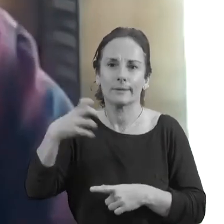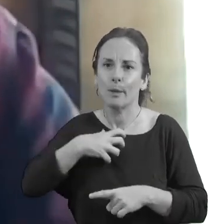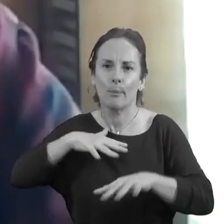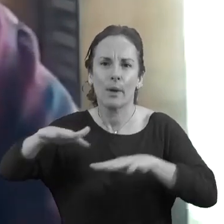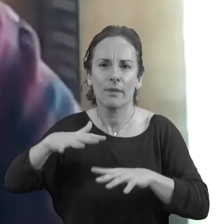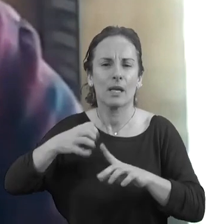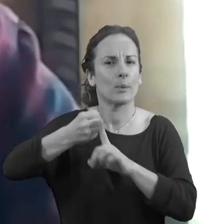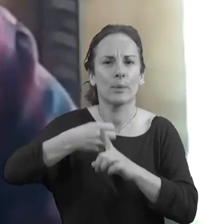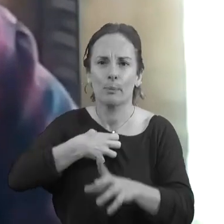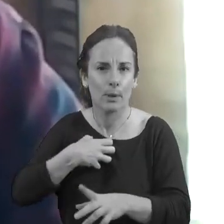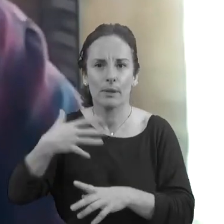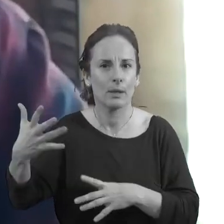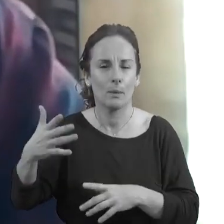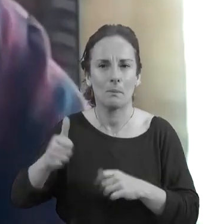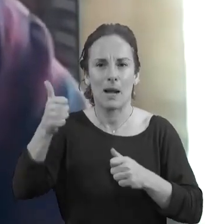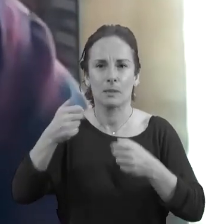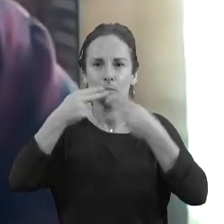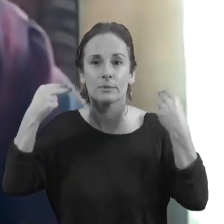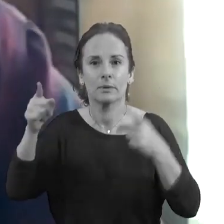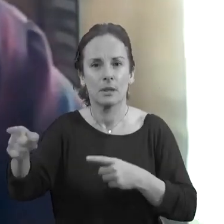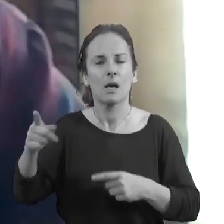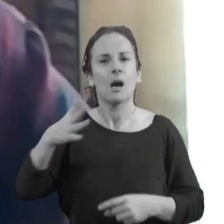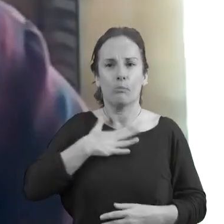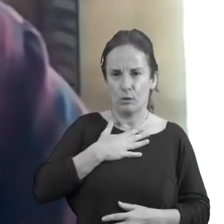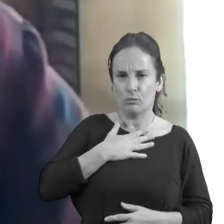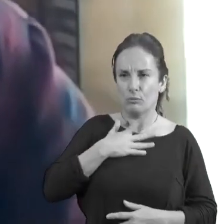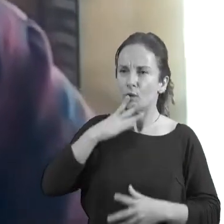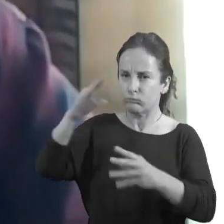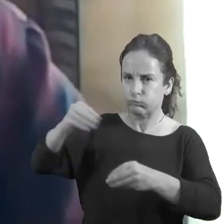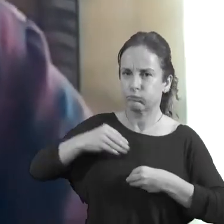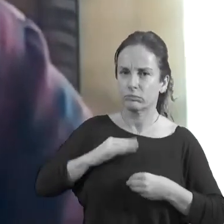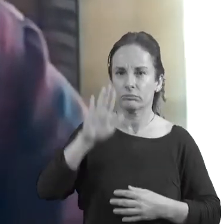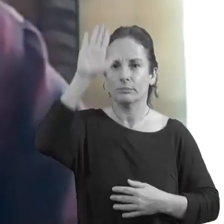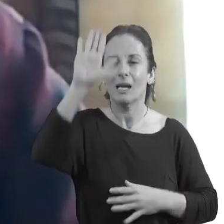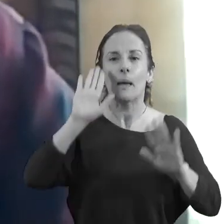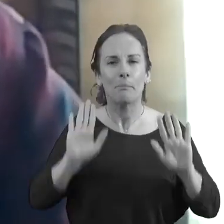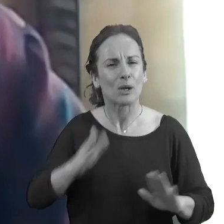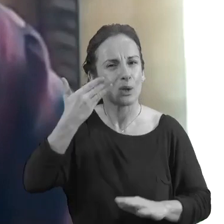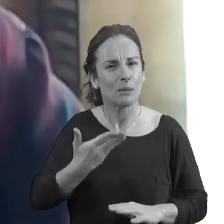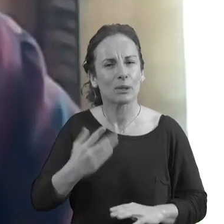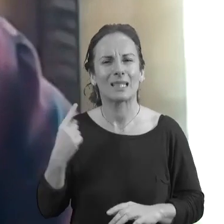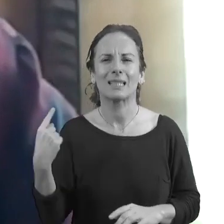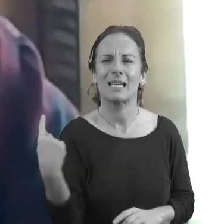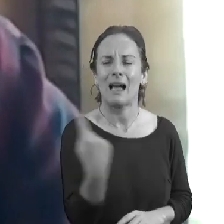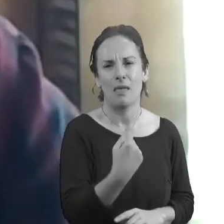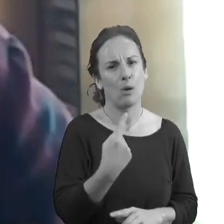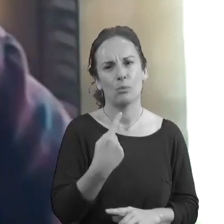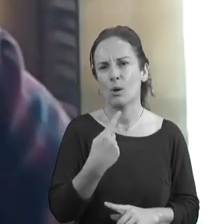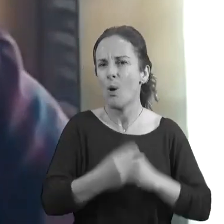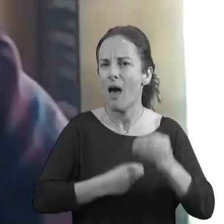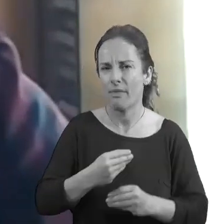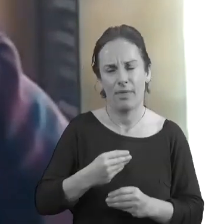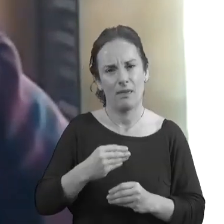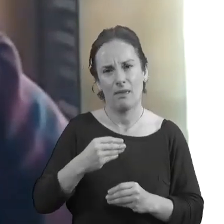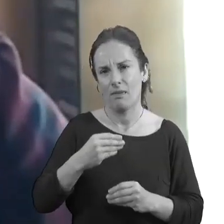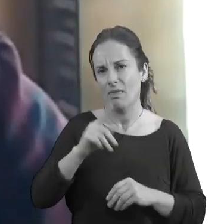esta es una cuestión mía. Creo también que cada cual lo hace de la manera que puede o quiere, ¿no? Por ejemplo, una cosa que yo reflexioné